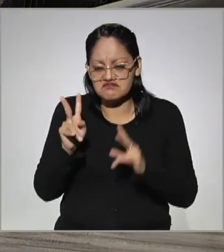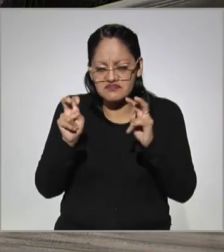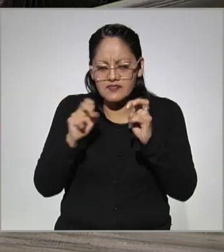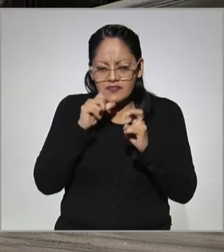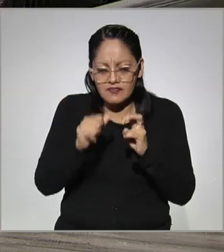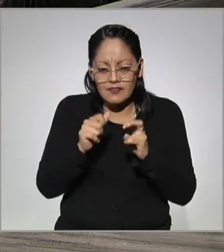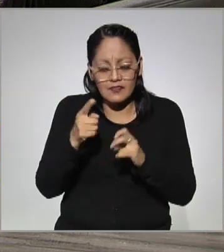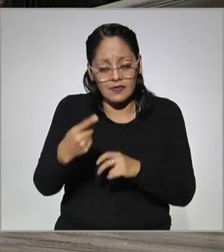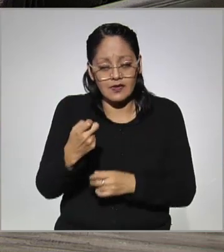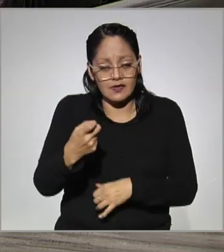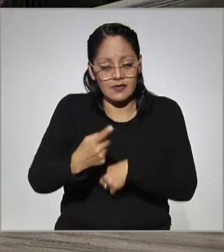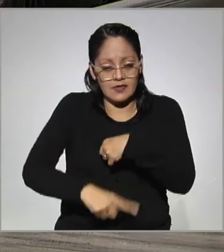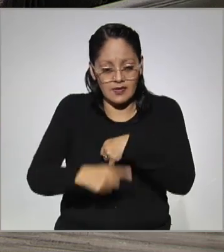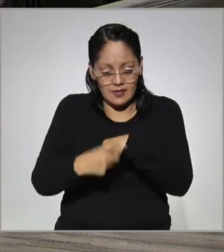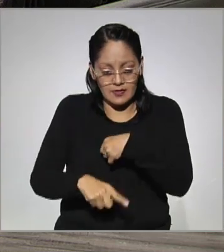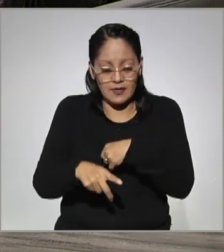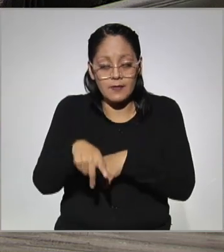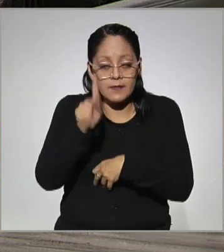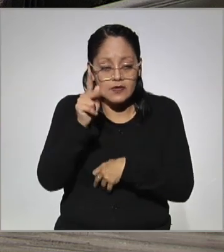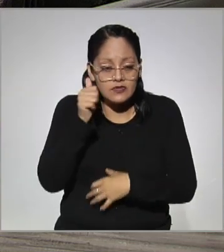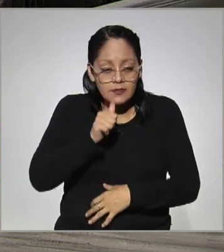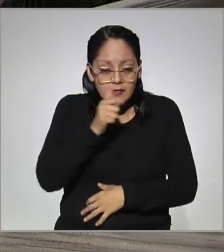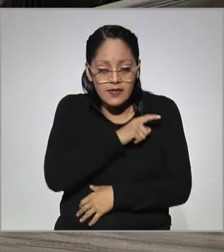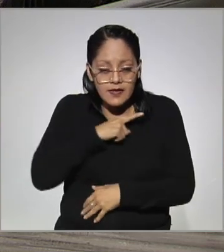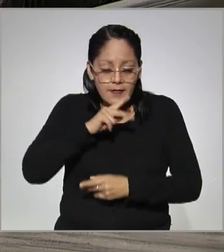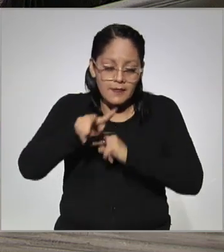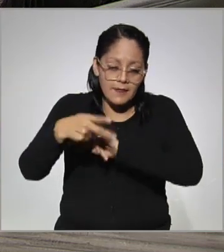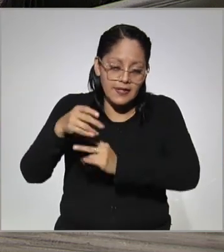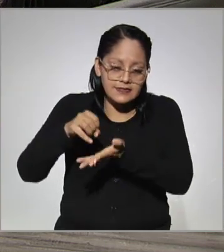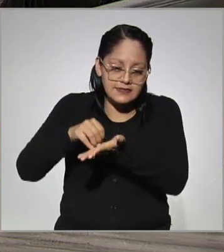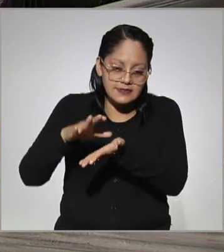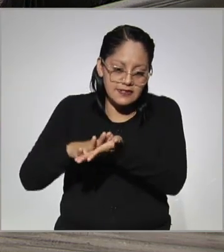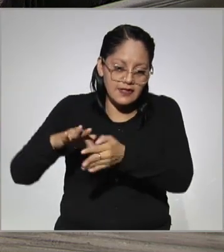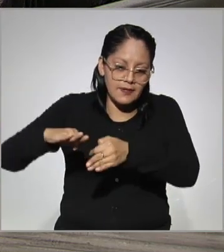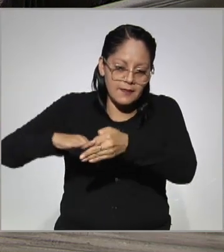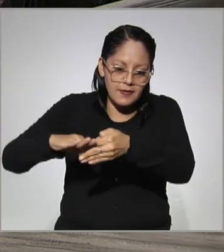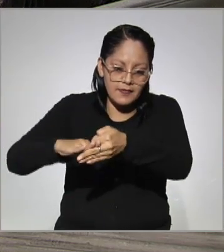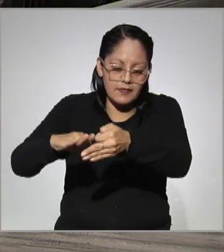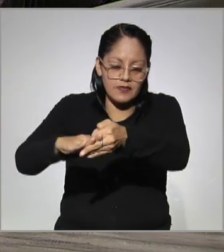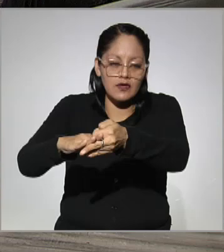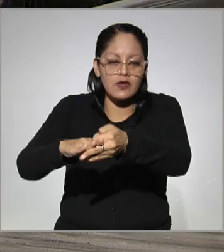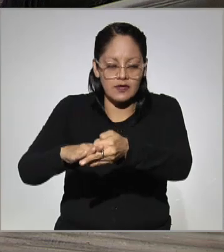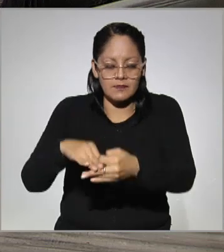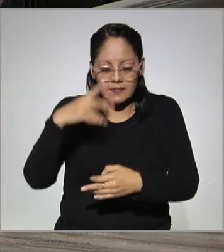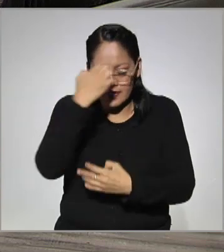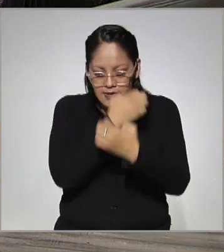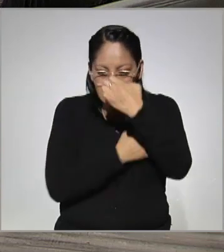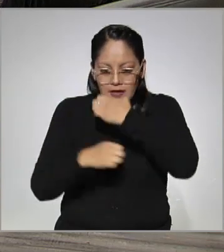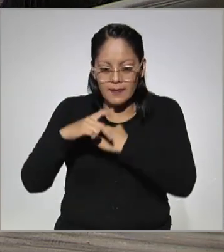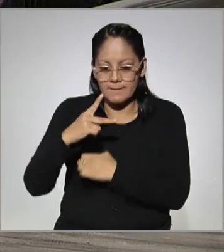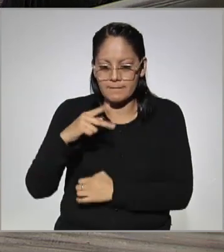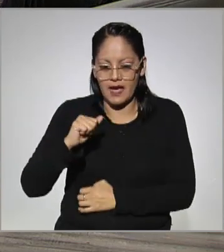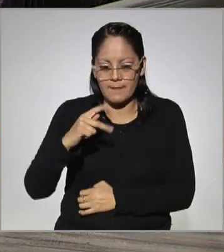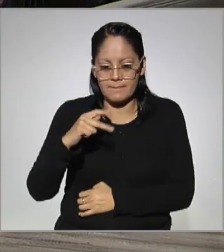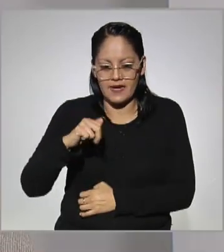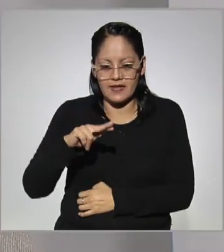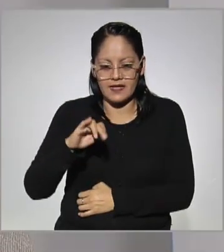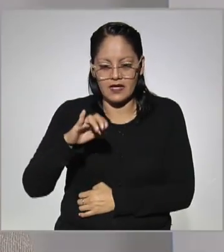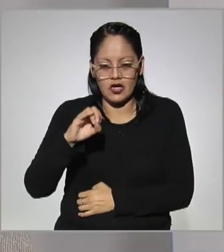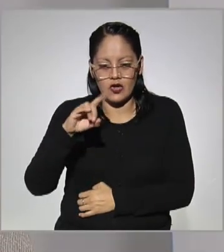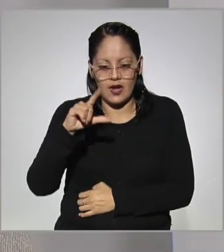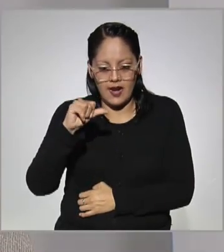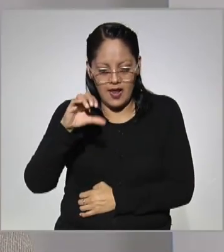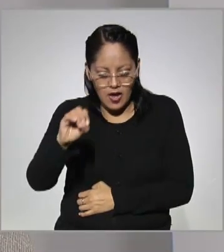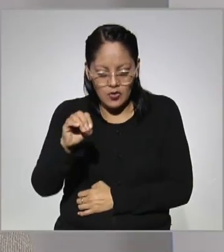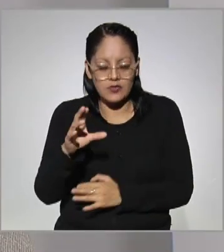tanta repercusión siempre y cuando vaya a sus citas rutinarias con el ginecólogo, el que no le hagan el Papá Nicolau. Y a lo mejor entró un poquito después